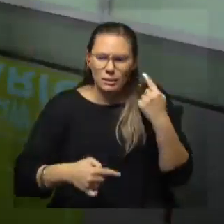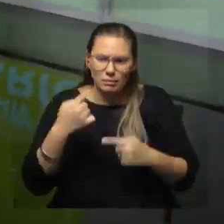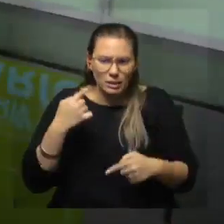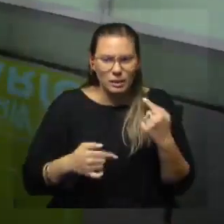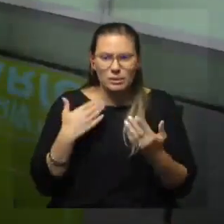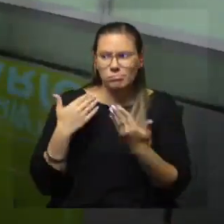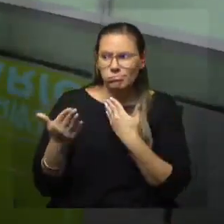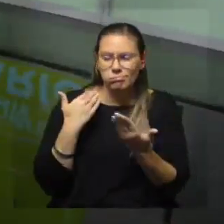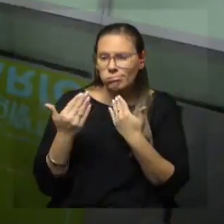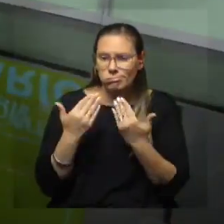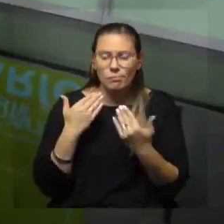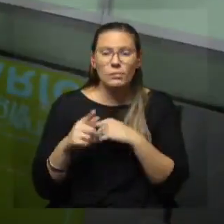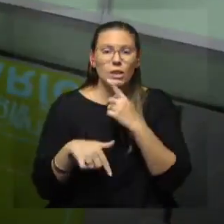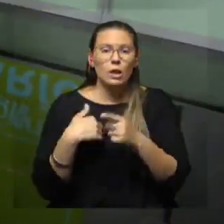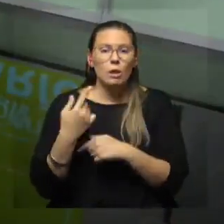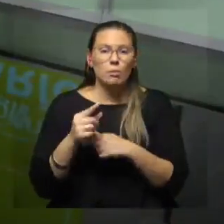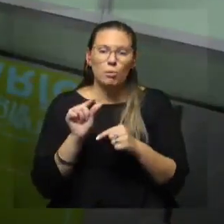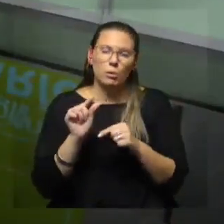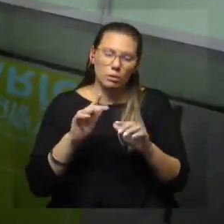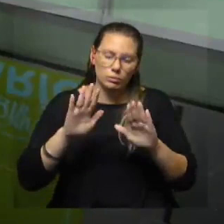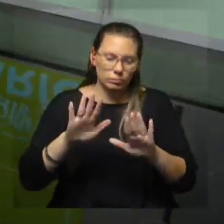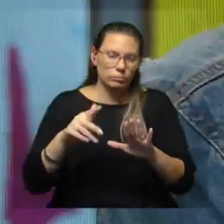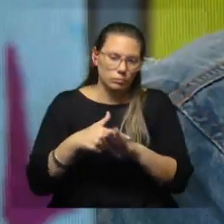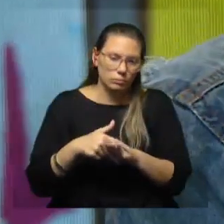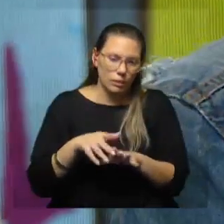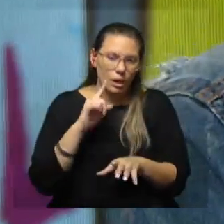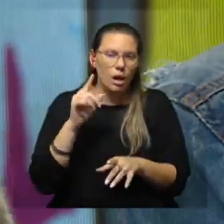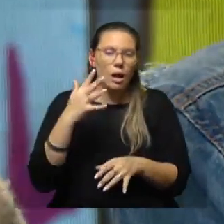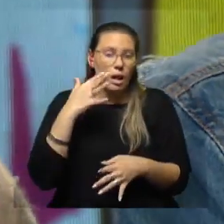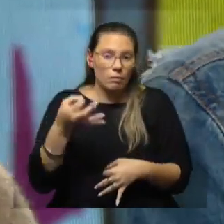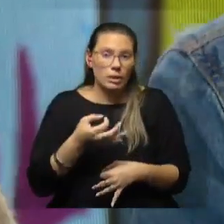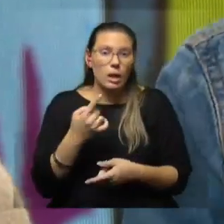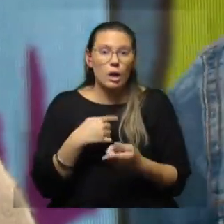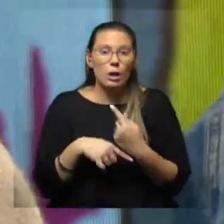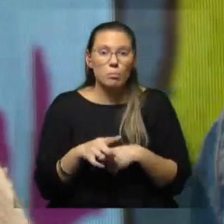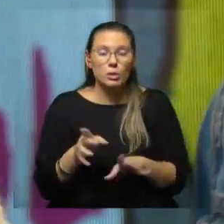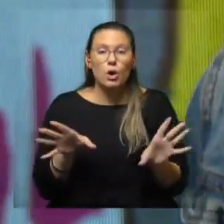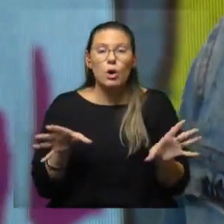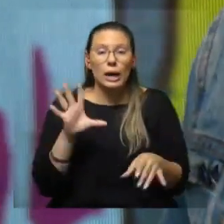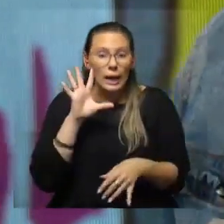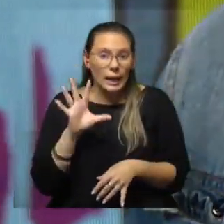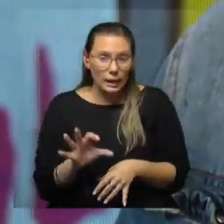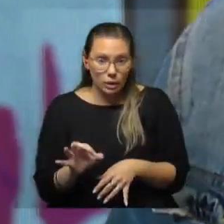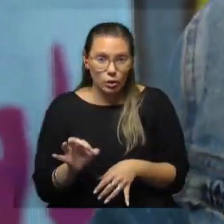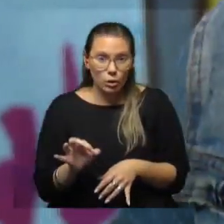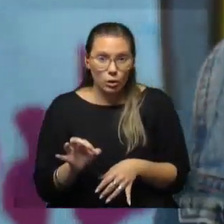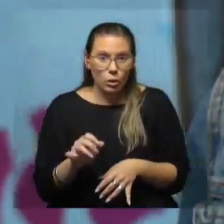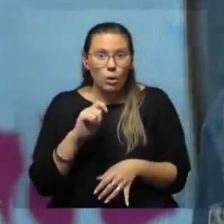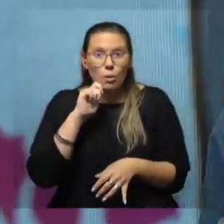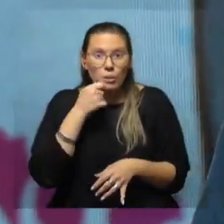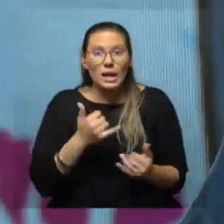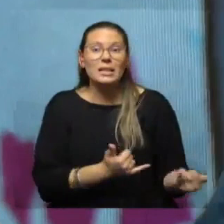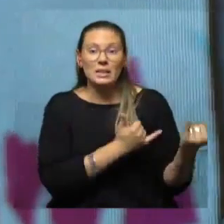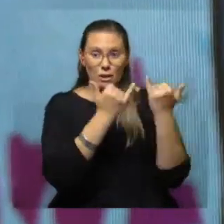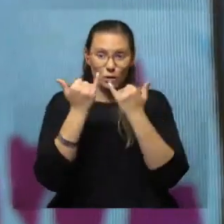Sí, sí. Está. Después tuvimos que bajar a la realidad. Pero bueno, creo que conformamos una linda